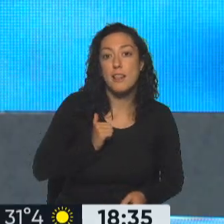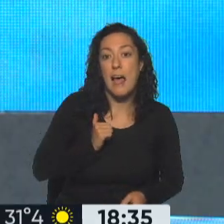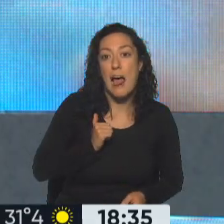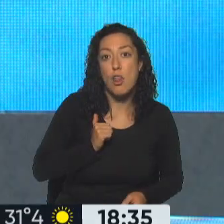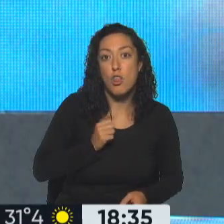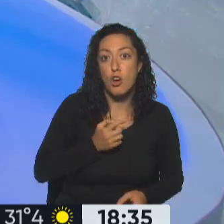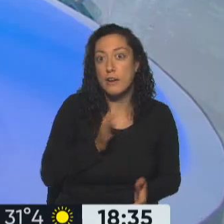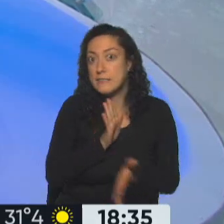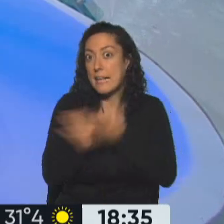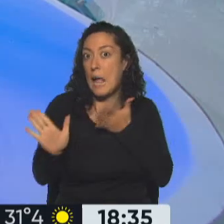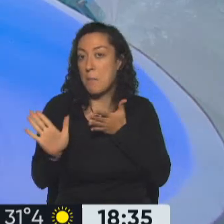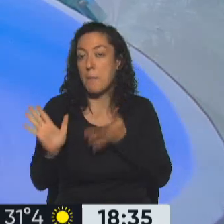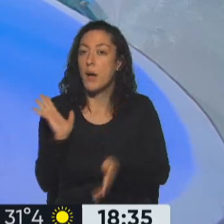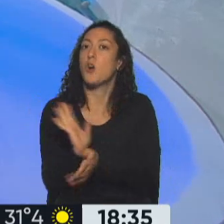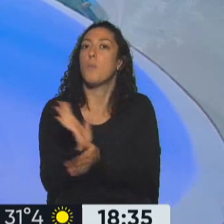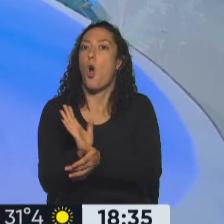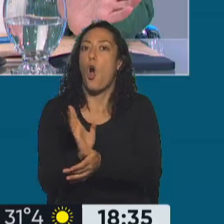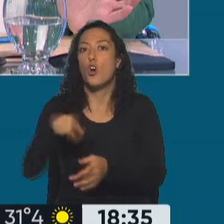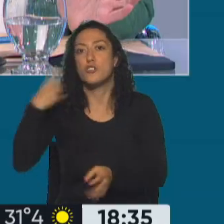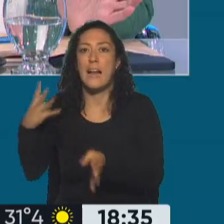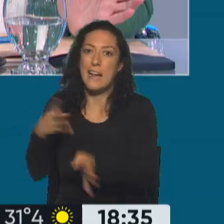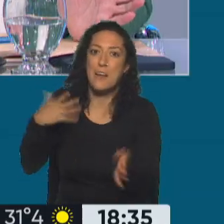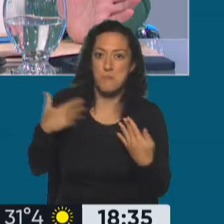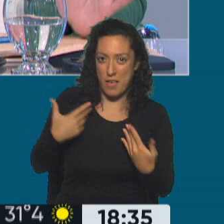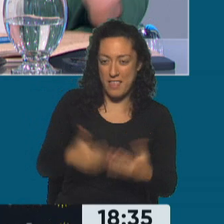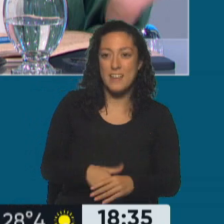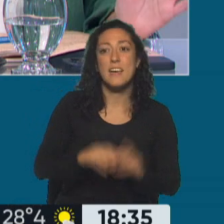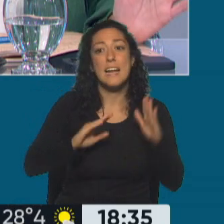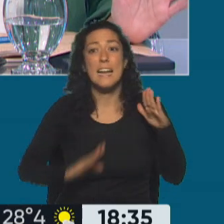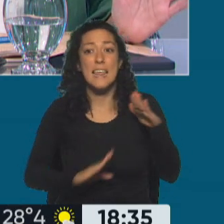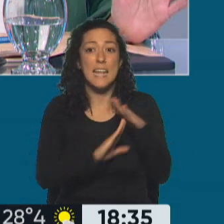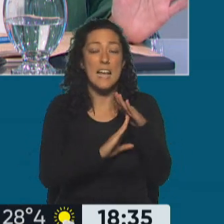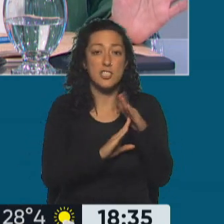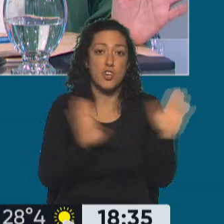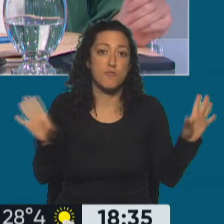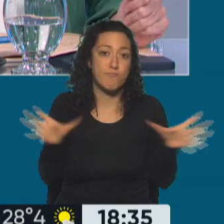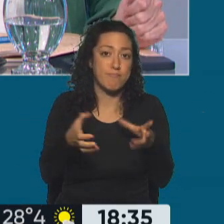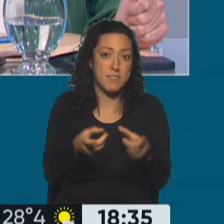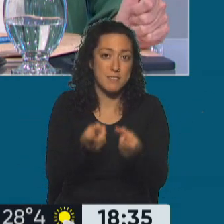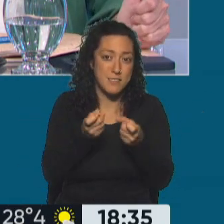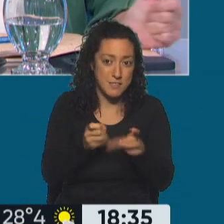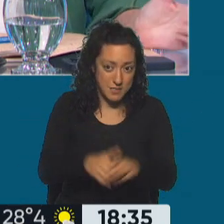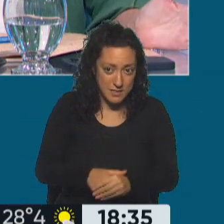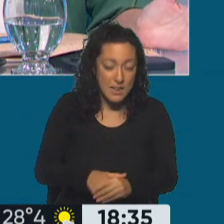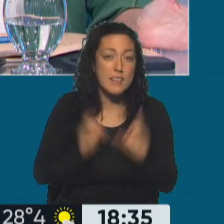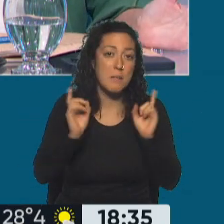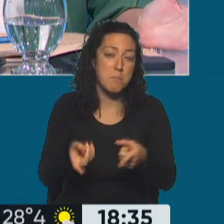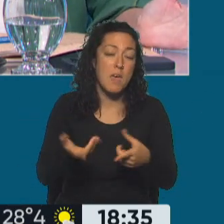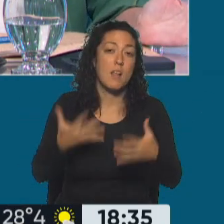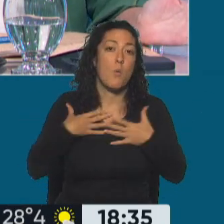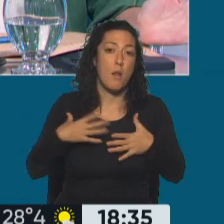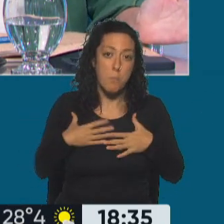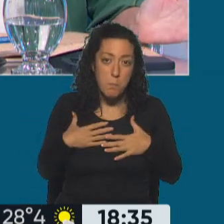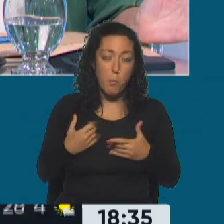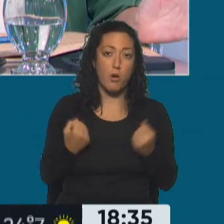trabajar está bien puede ser también es cierto que los liderazgos exigen cuerpo no digamos o sea poner el cuerpo